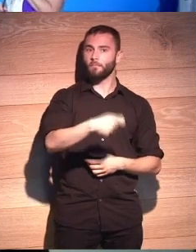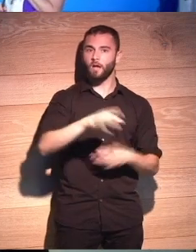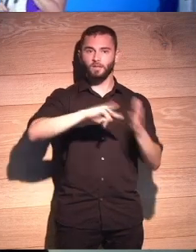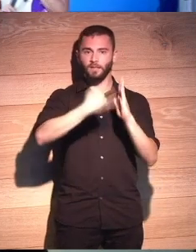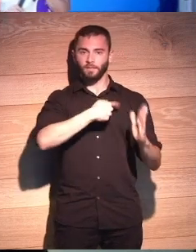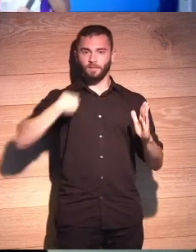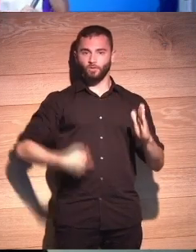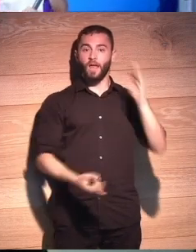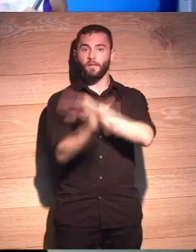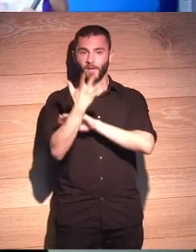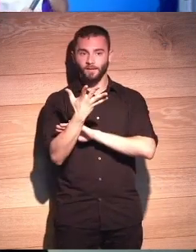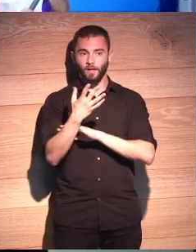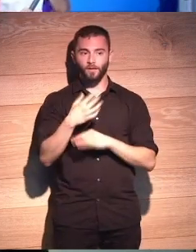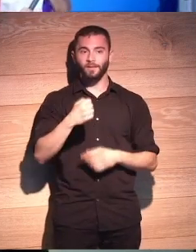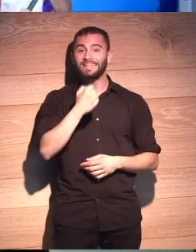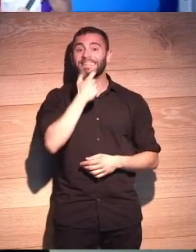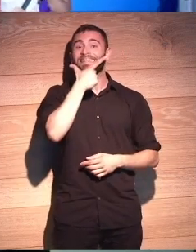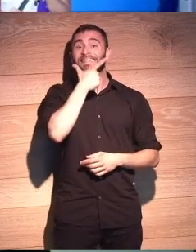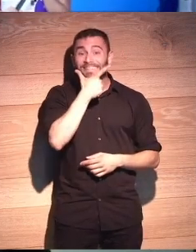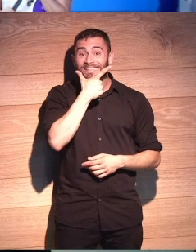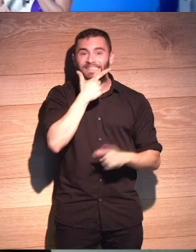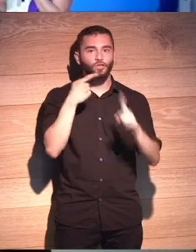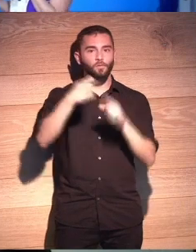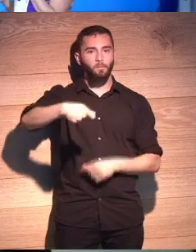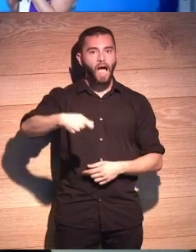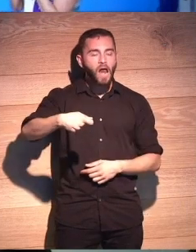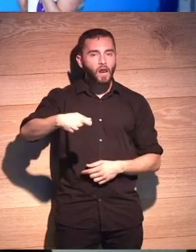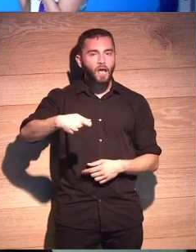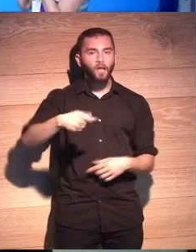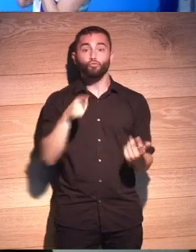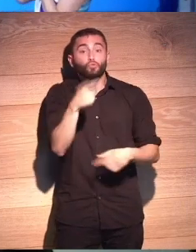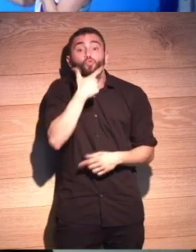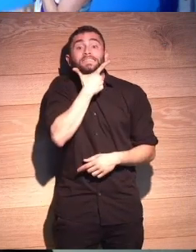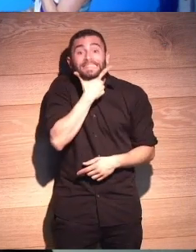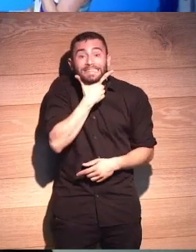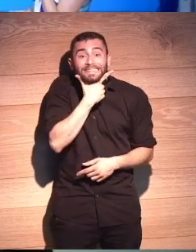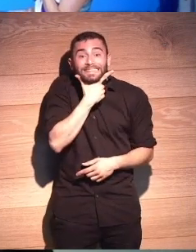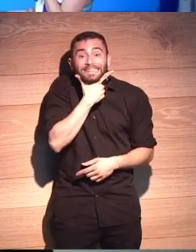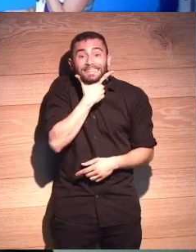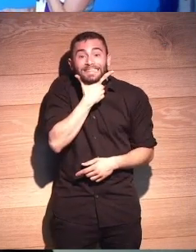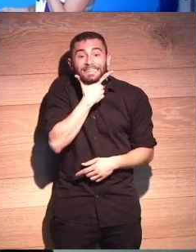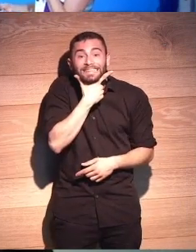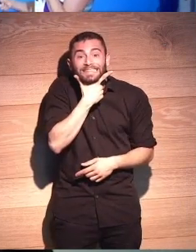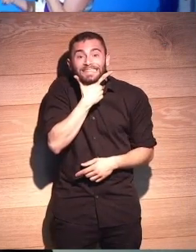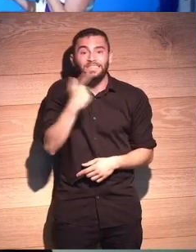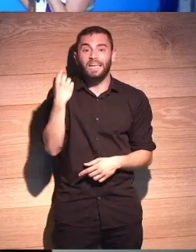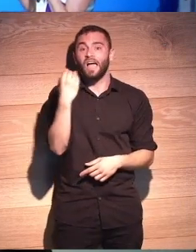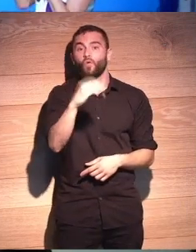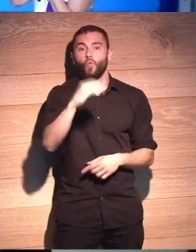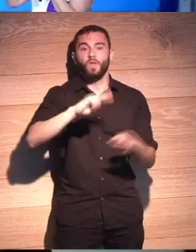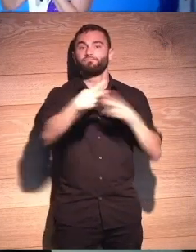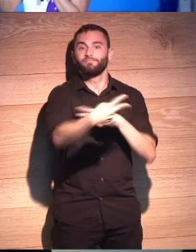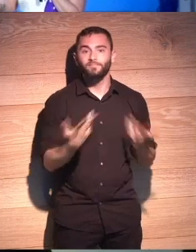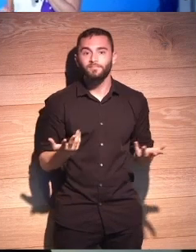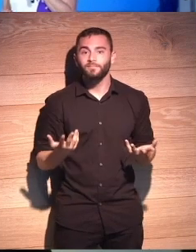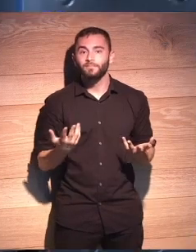inventado los chinos, que se llama Smile to Pay. Y entonces tú sonríes y ya te carga en la cuenta. Es el